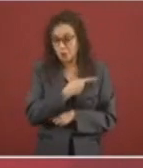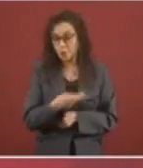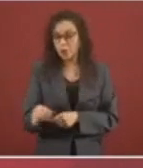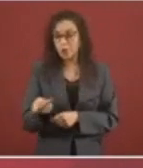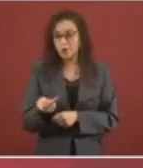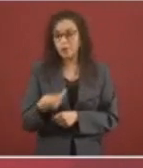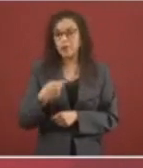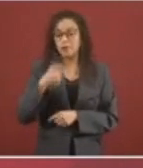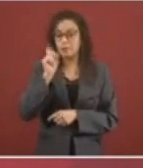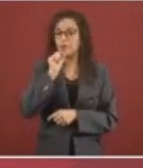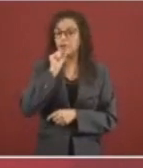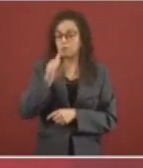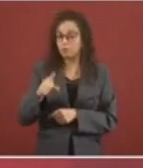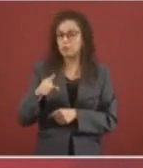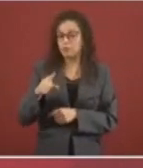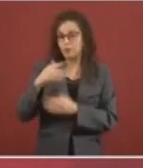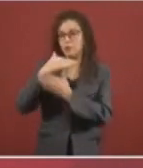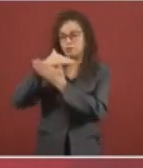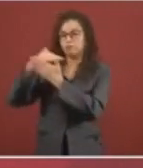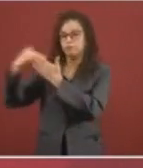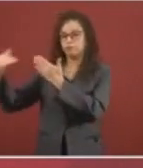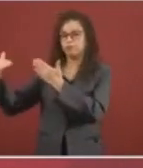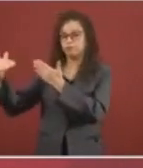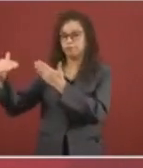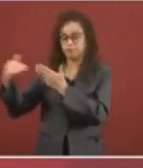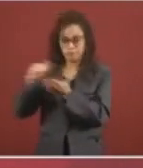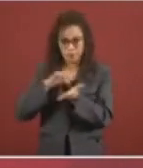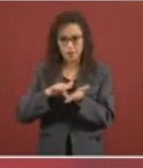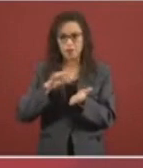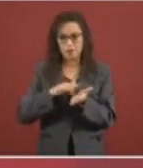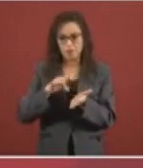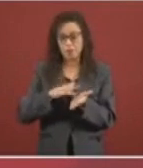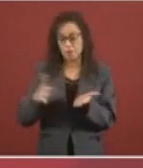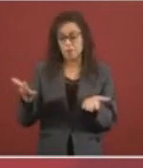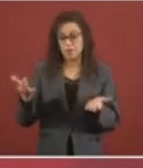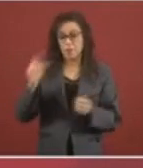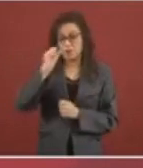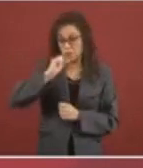en las clases medias están ayudando, profesionales,